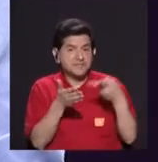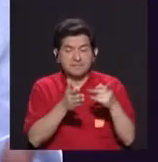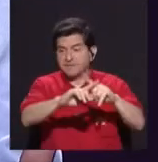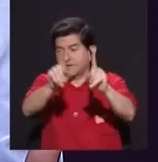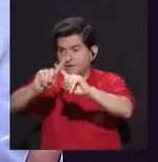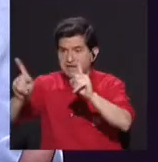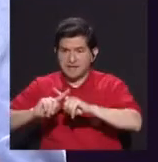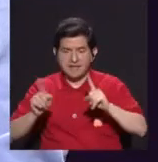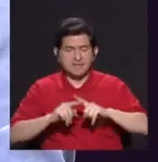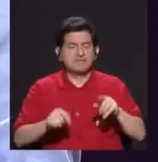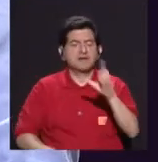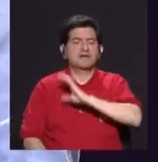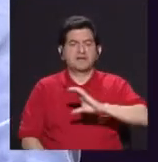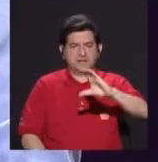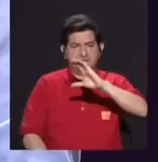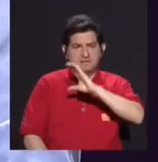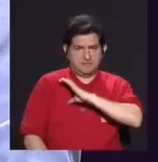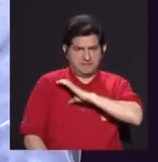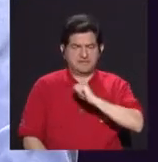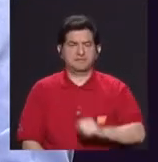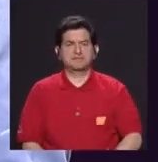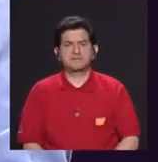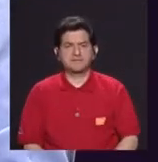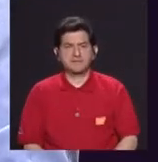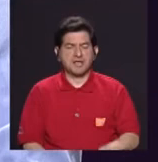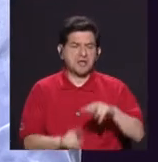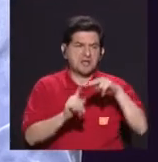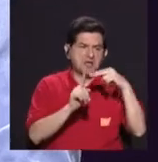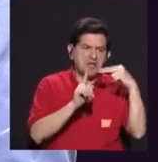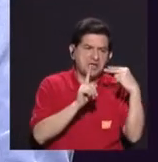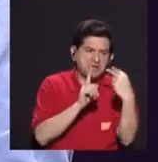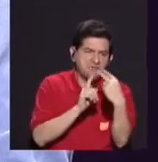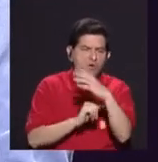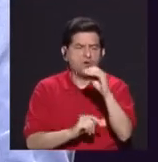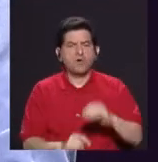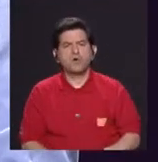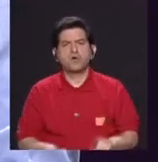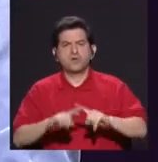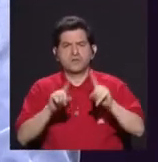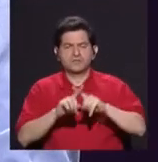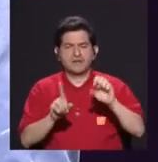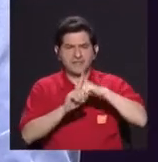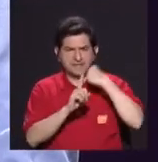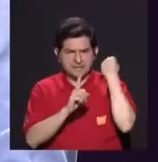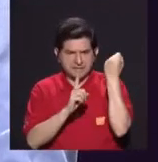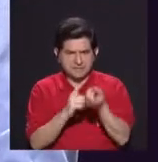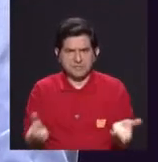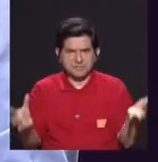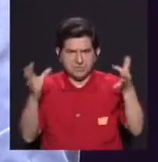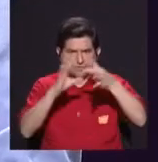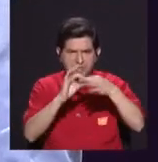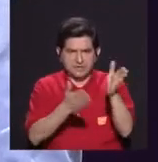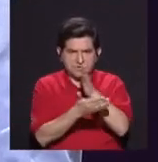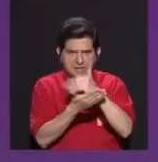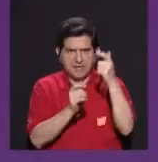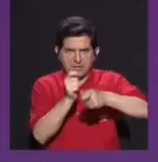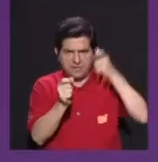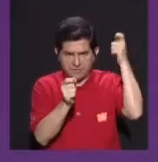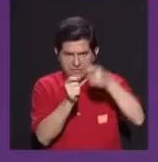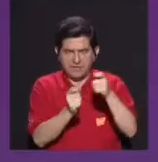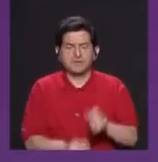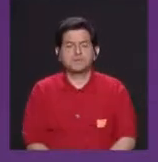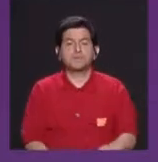diversas dimensiones enfoques y puntos de vista acerca de algo en particular la